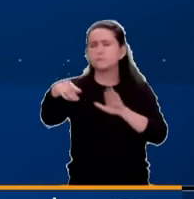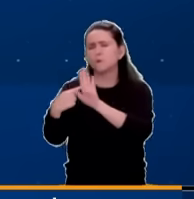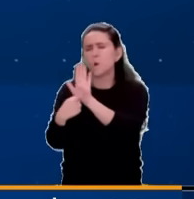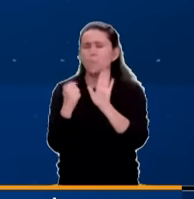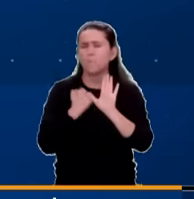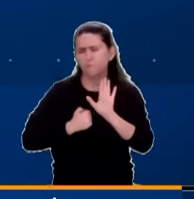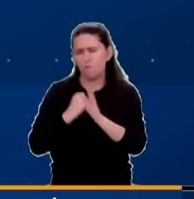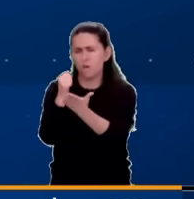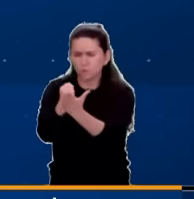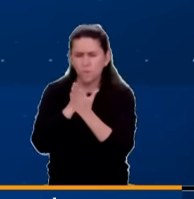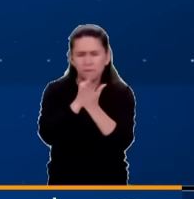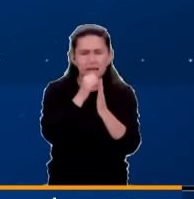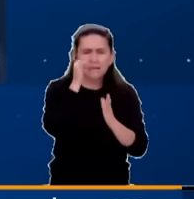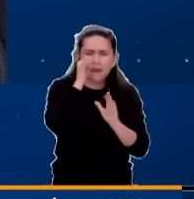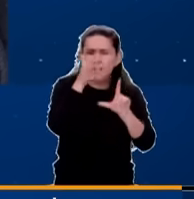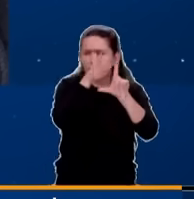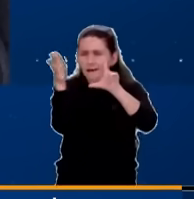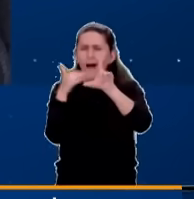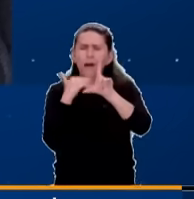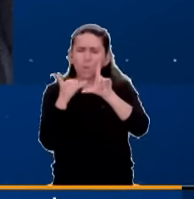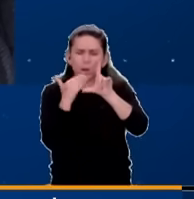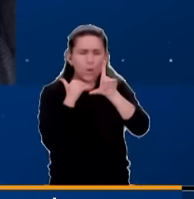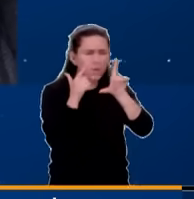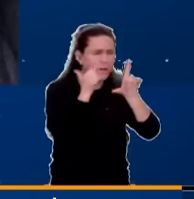cámara. Y pues